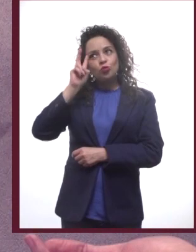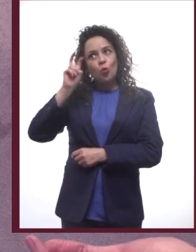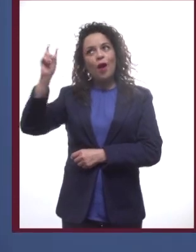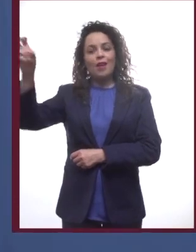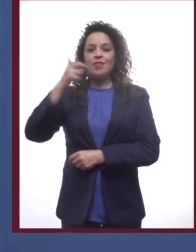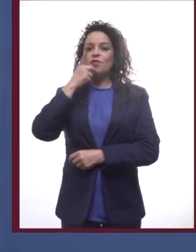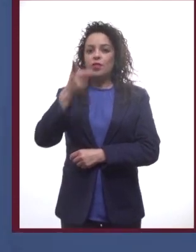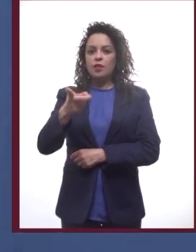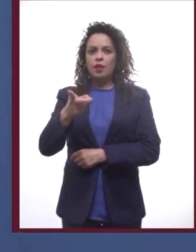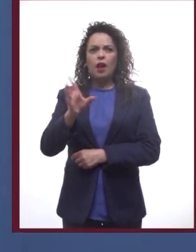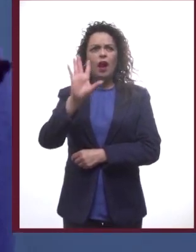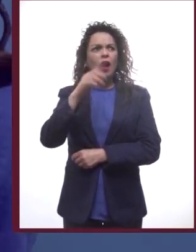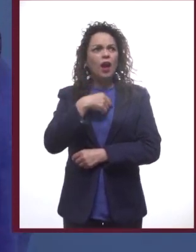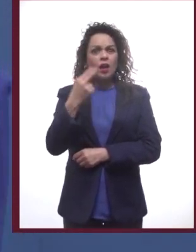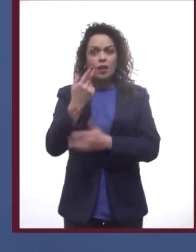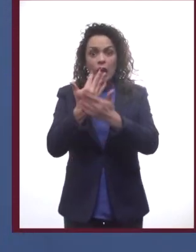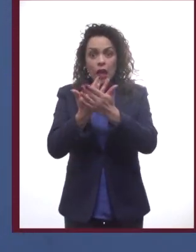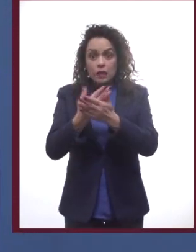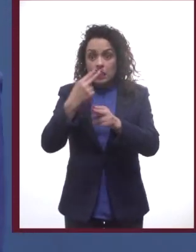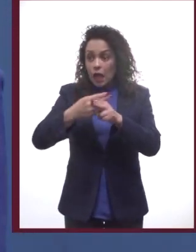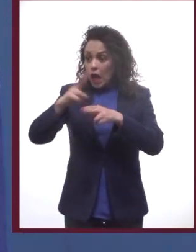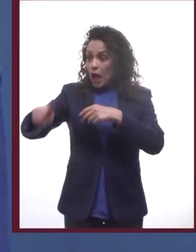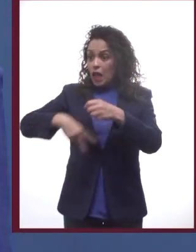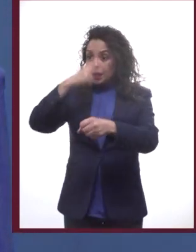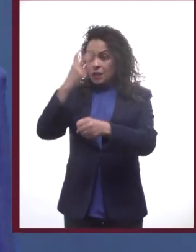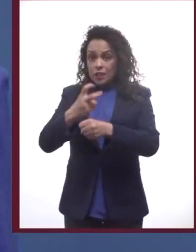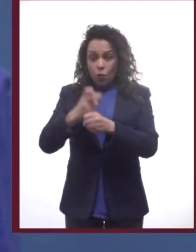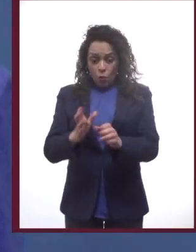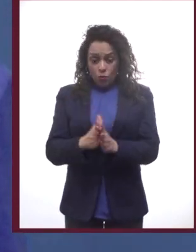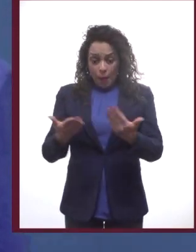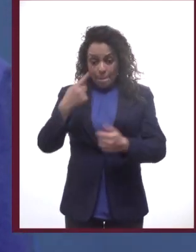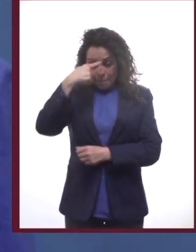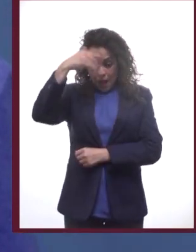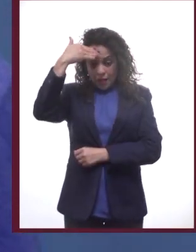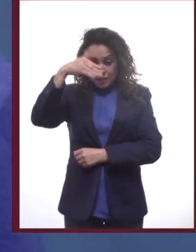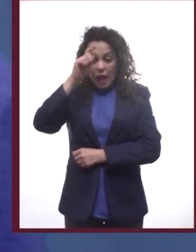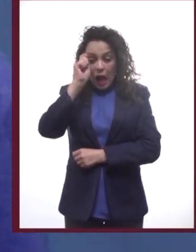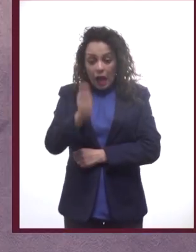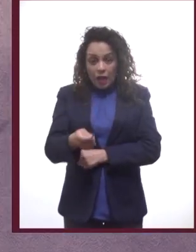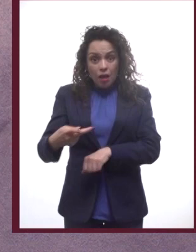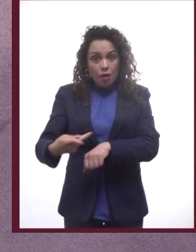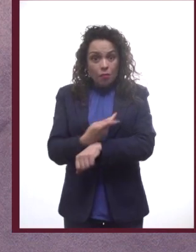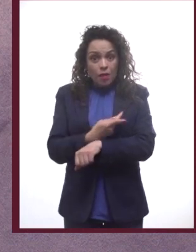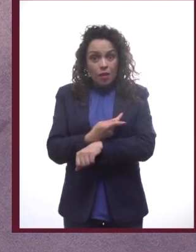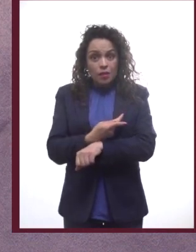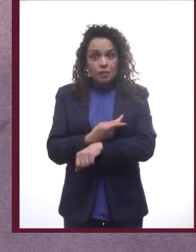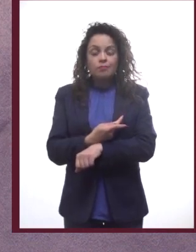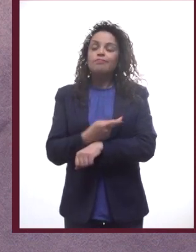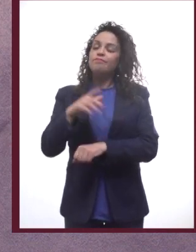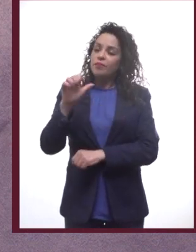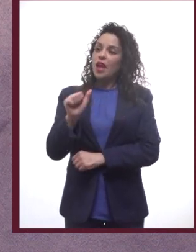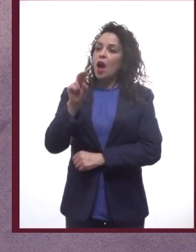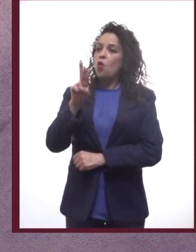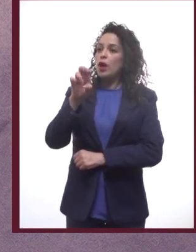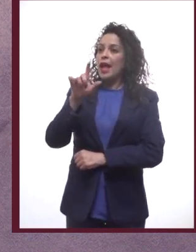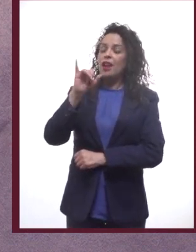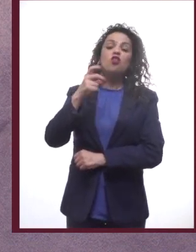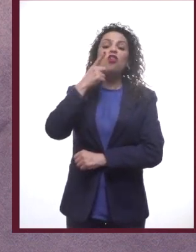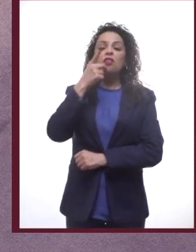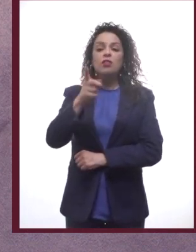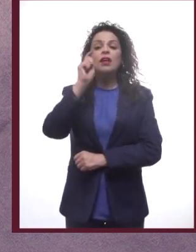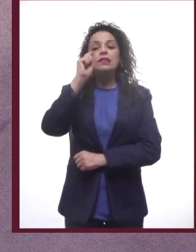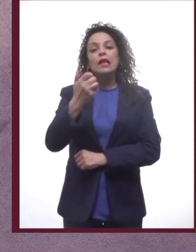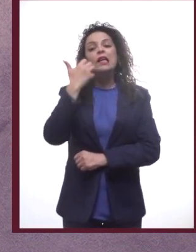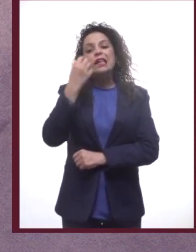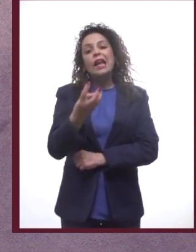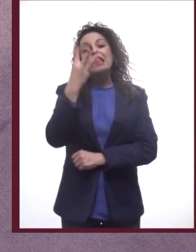personaje. O sea, ¿me tengo que esperar a que haya un segundo libro para saber lo que pasó? Aurelio dice que se le antoja que sea